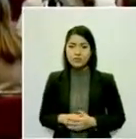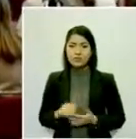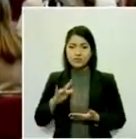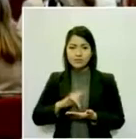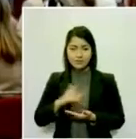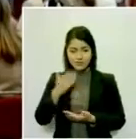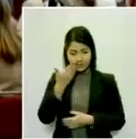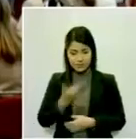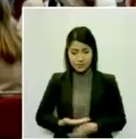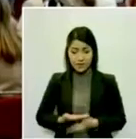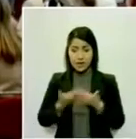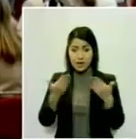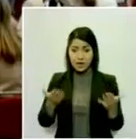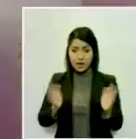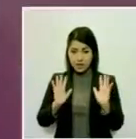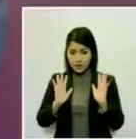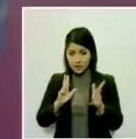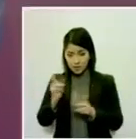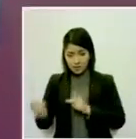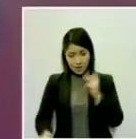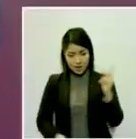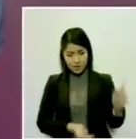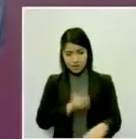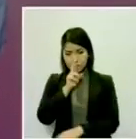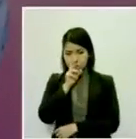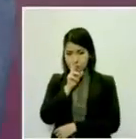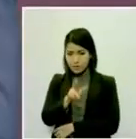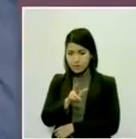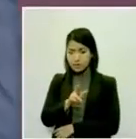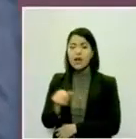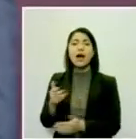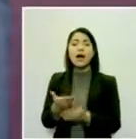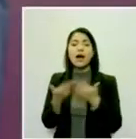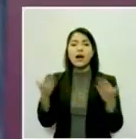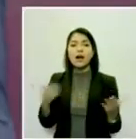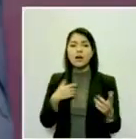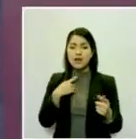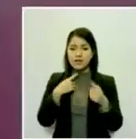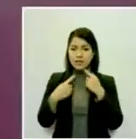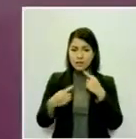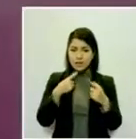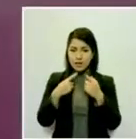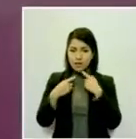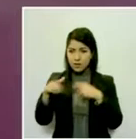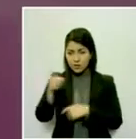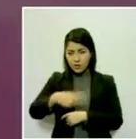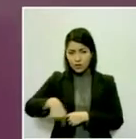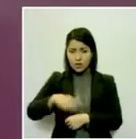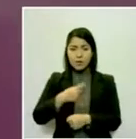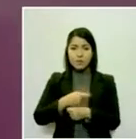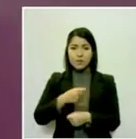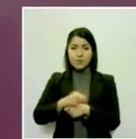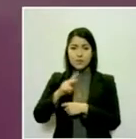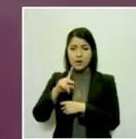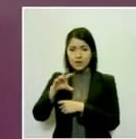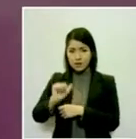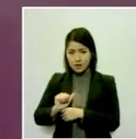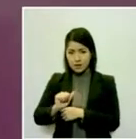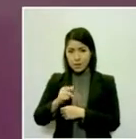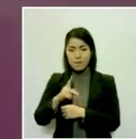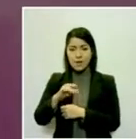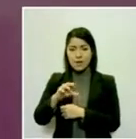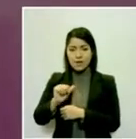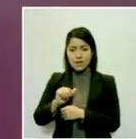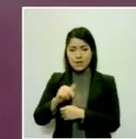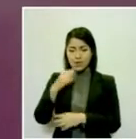Gracias, Tere. Pues entramos a preguntas y respuestas. A continuación, el diálogo con medios de comunicación. La primera pregunta, Verónica Torres, La Página